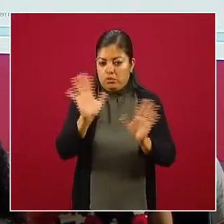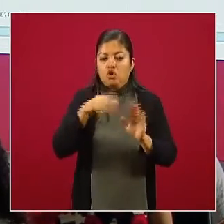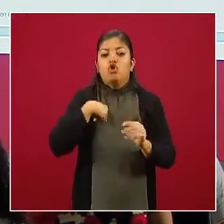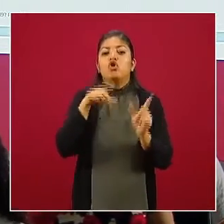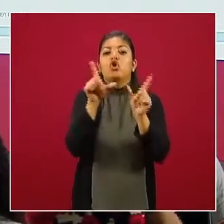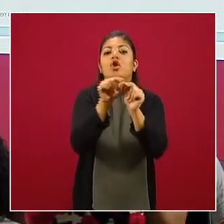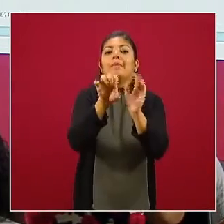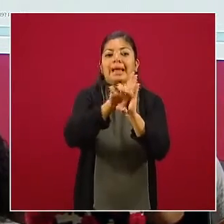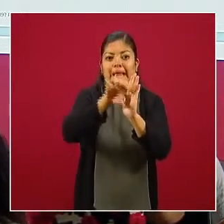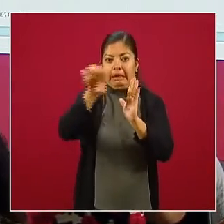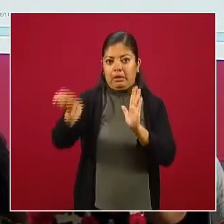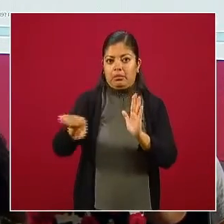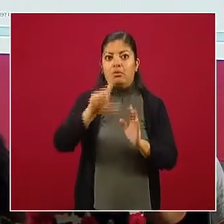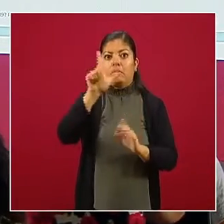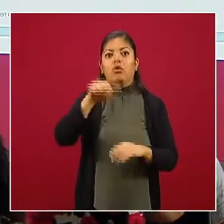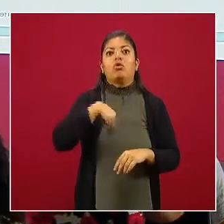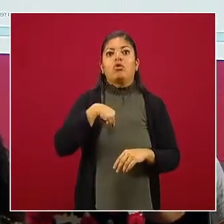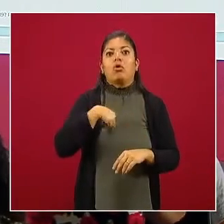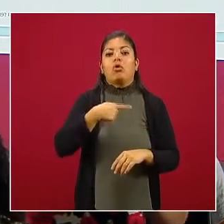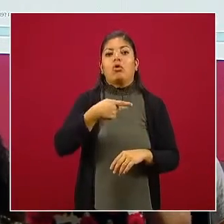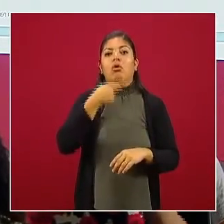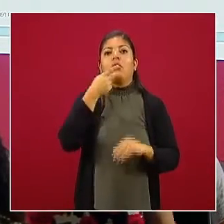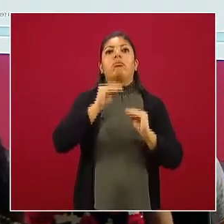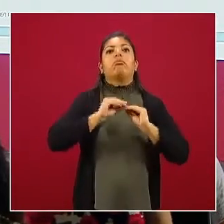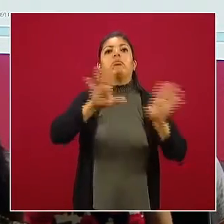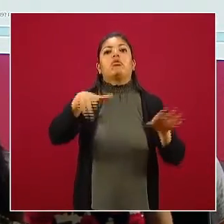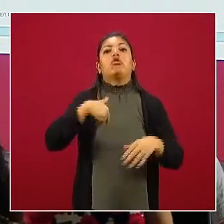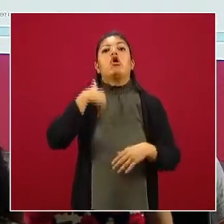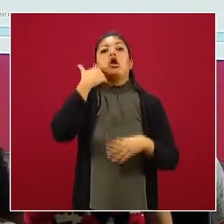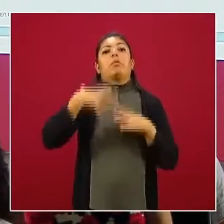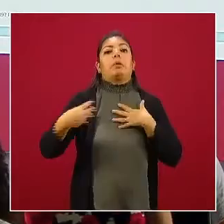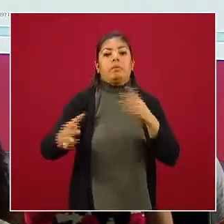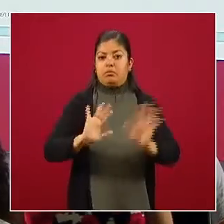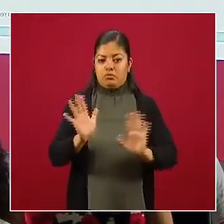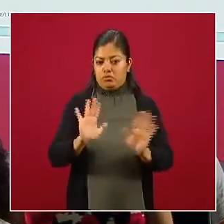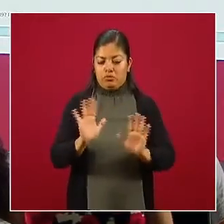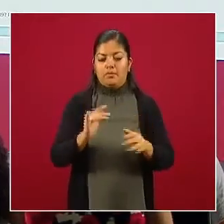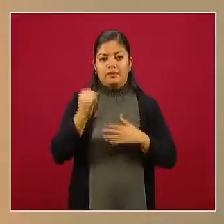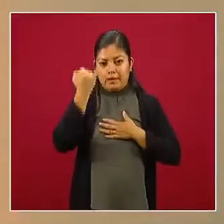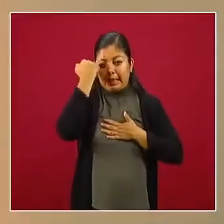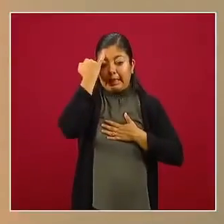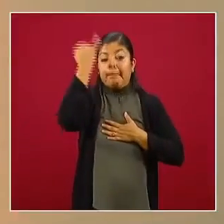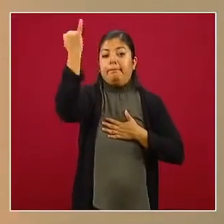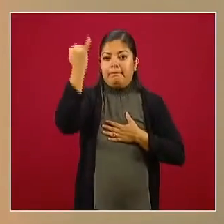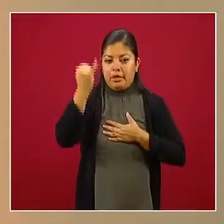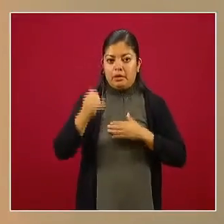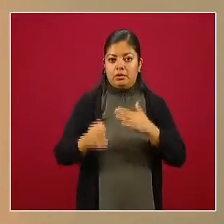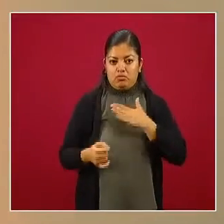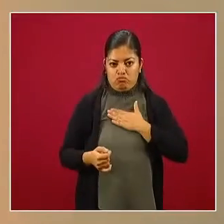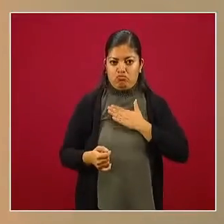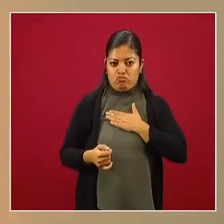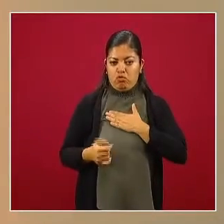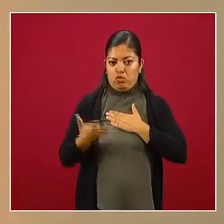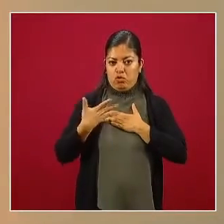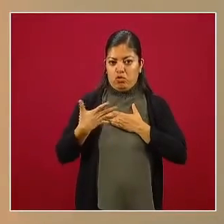esquemático, luego no vayan a decir que públicamente le deseé el contagio a alguien. Vamos a pensar que yo tengo